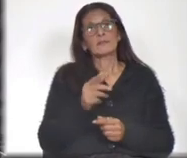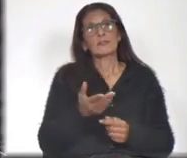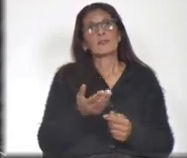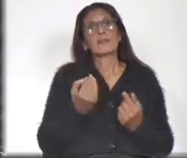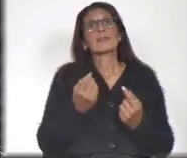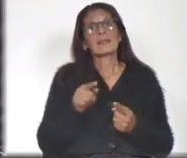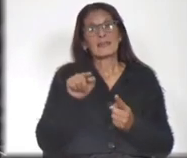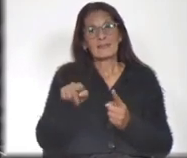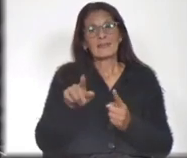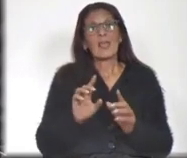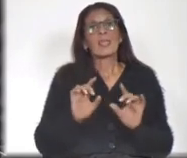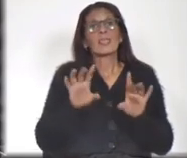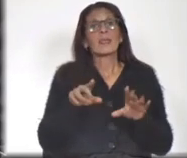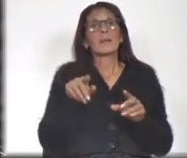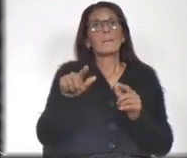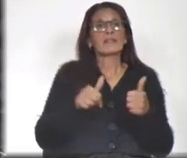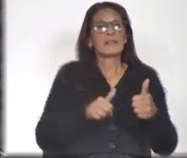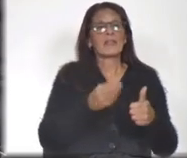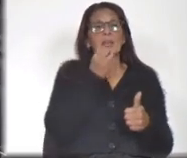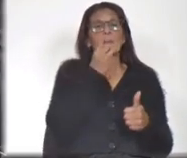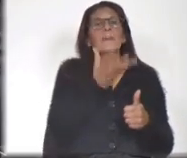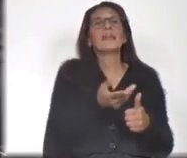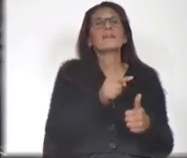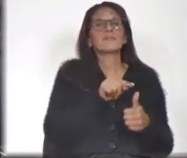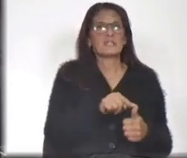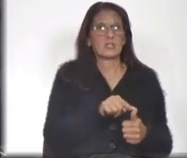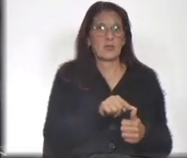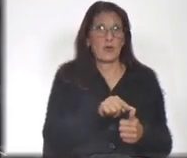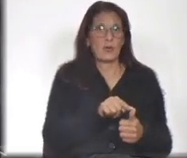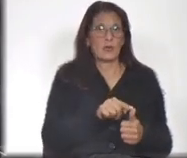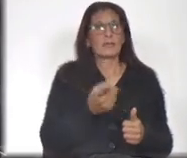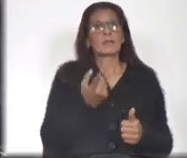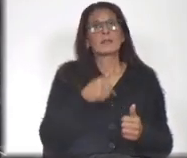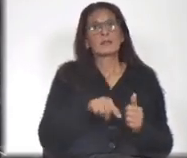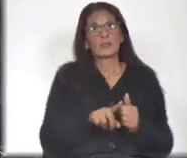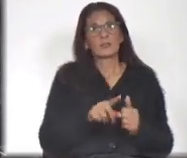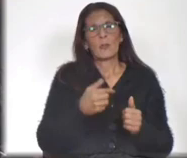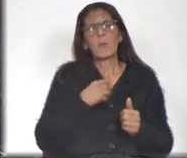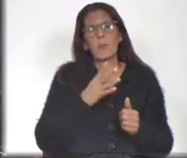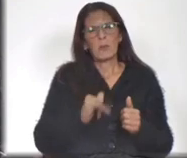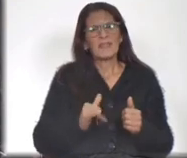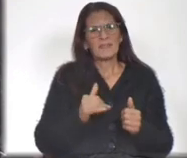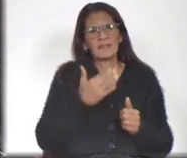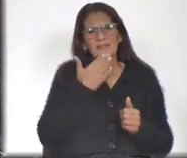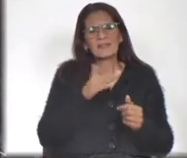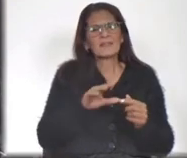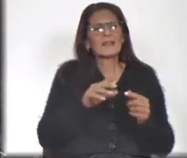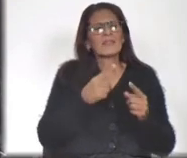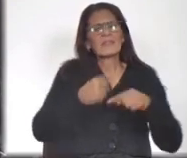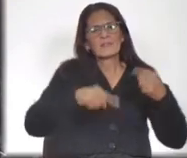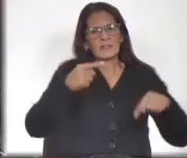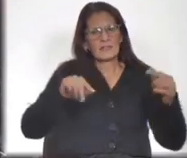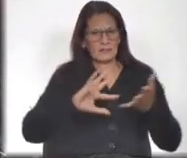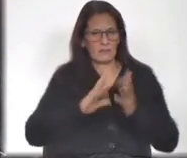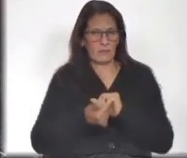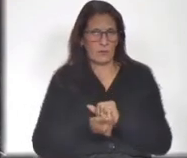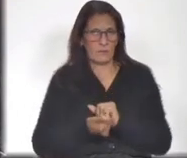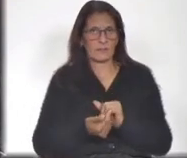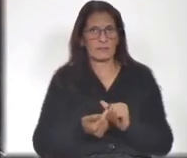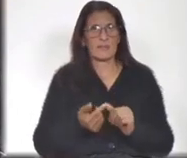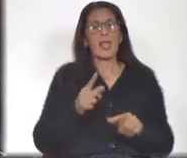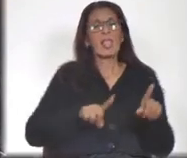Alguien que depende jerárquicamente del beneficiado. Eso podemos tener después distintas interpretaciones, pero eso es un hecho de la realidad.